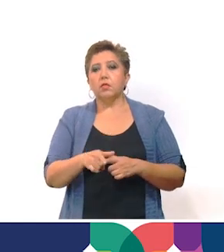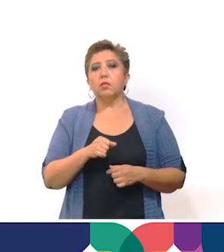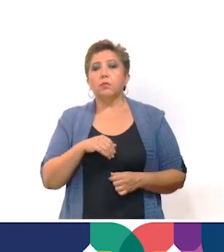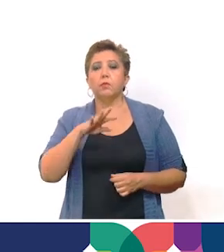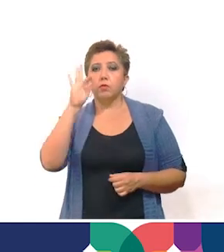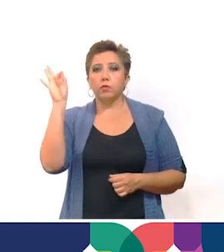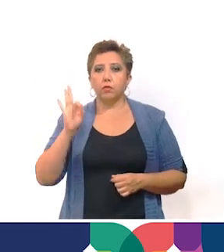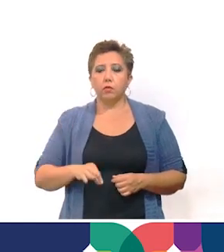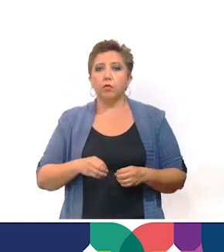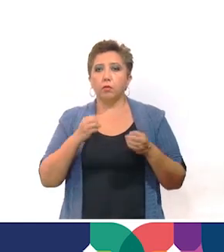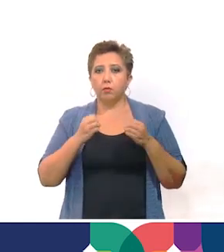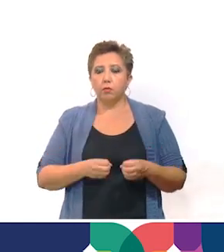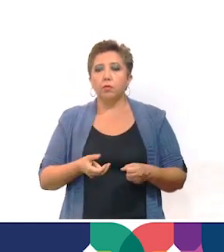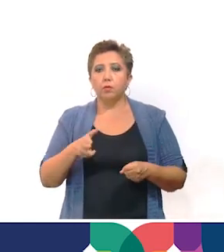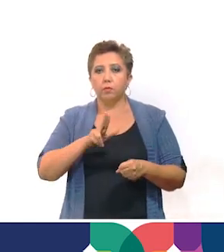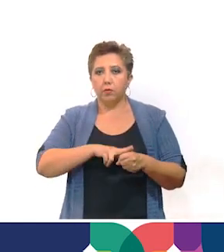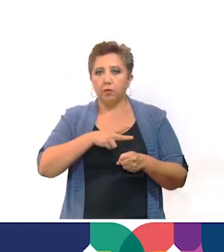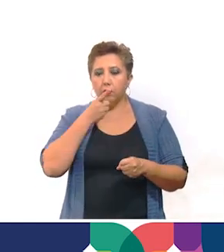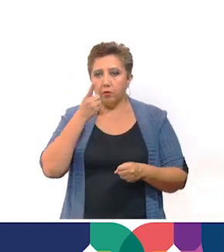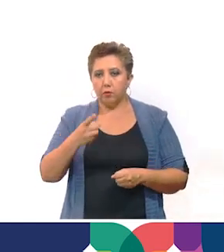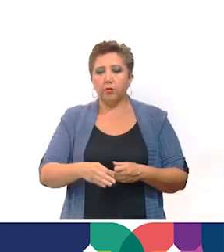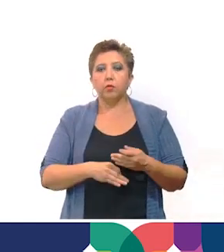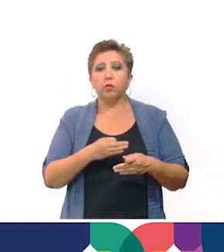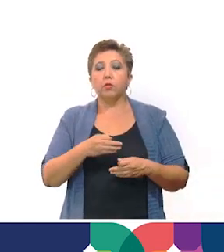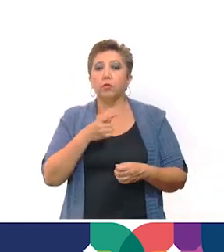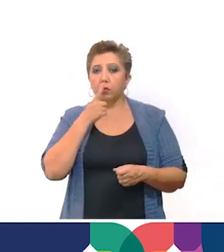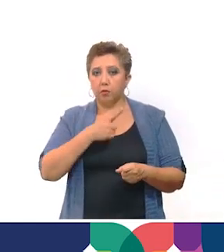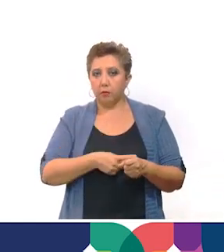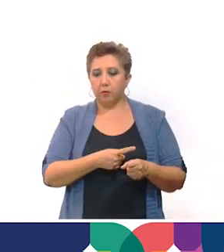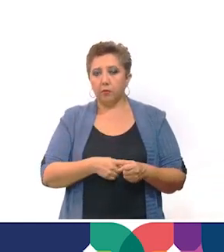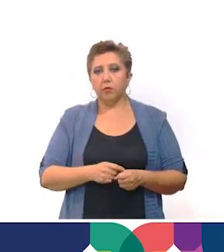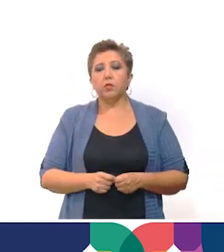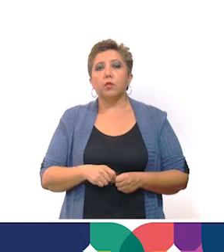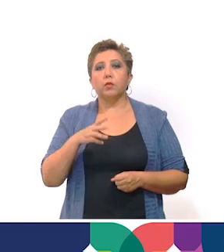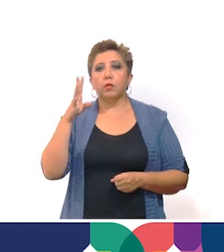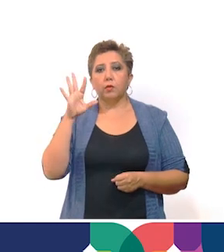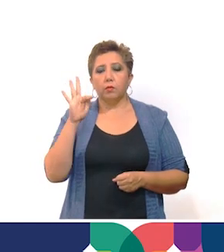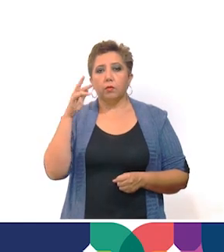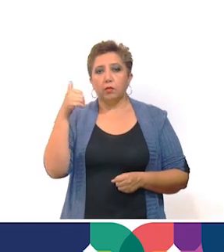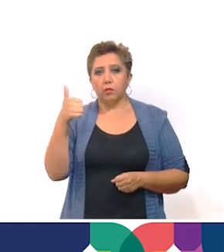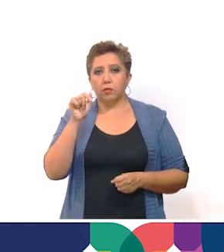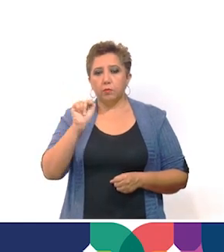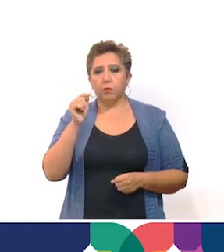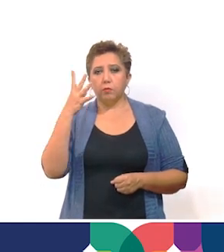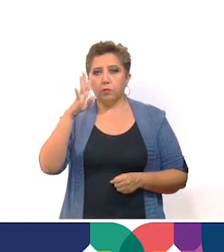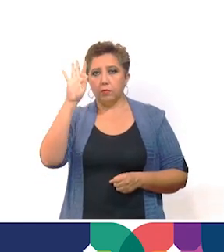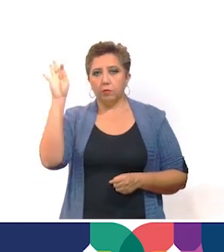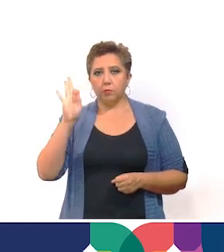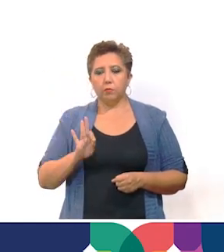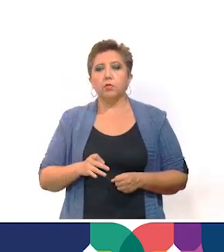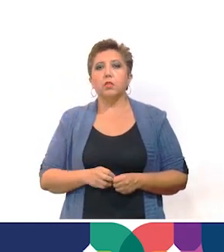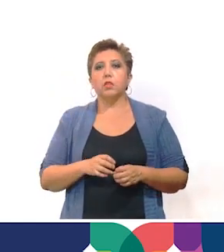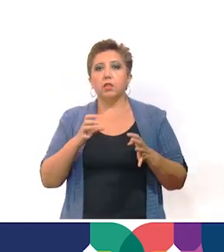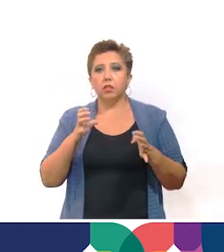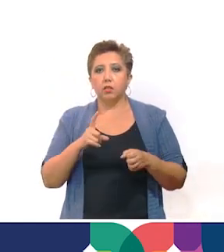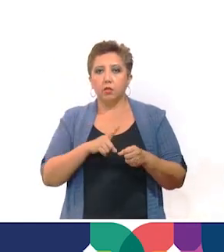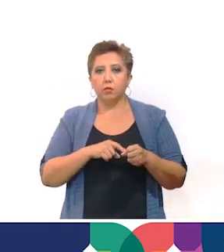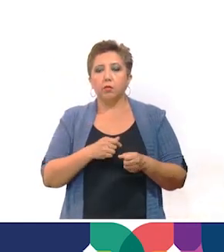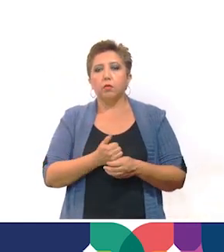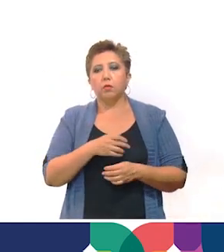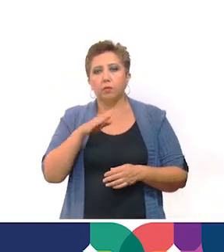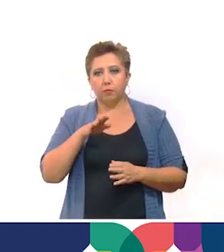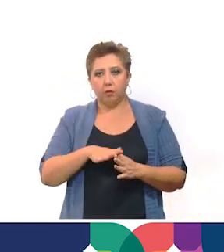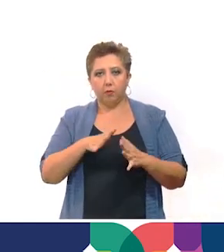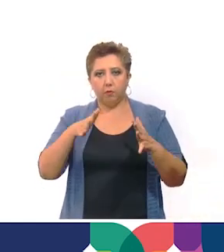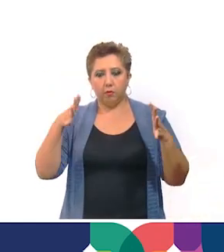de ocupación de camas de hospitalización total COVID y no COVID es del 46,4% y está en color amarillo y en